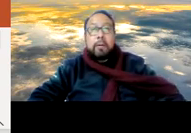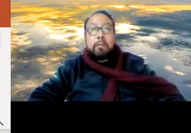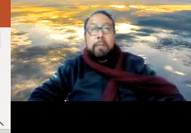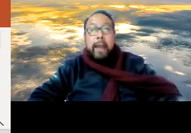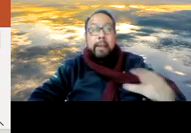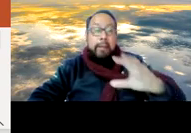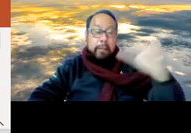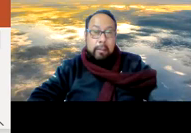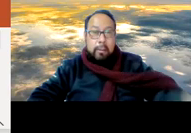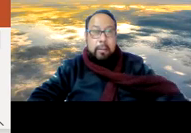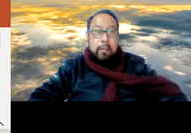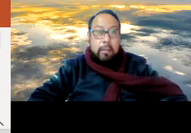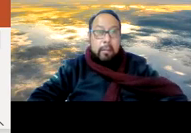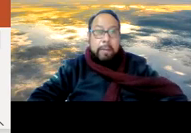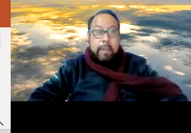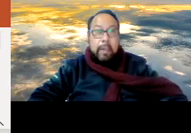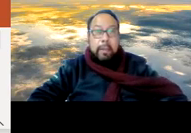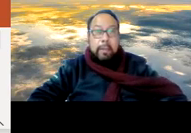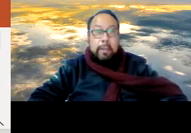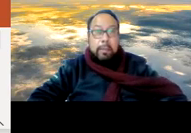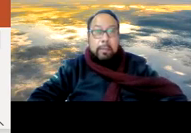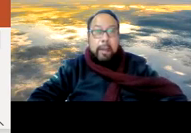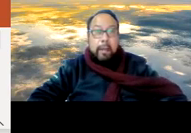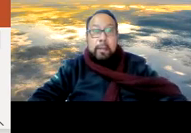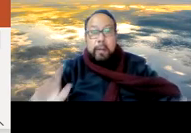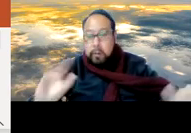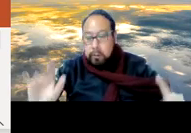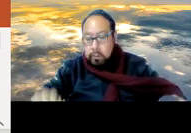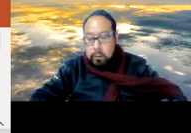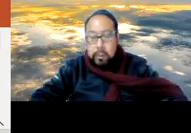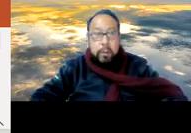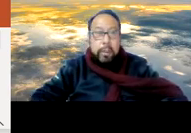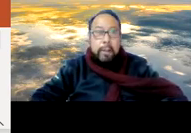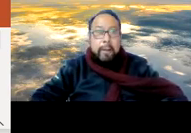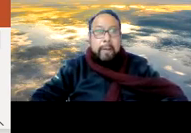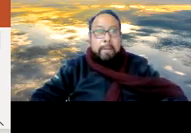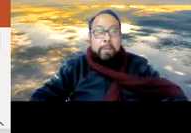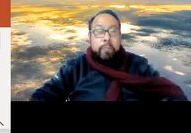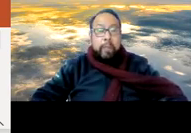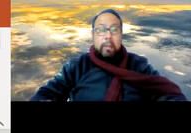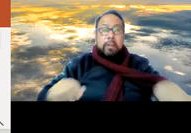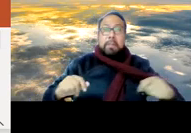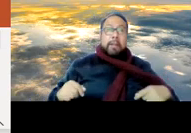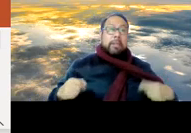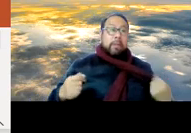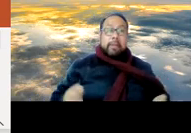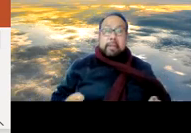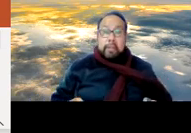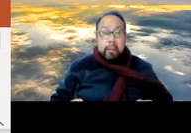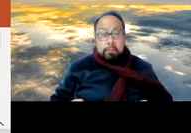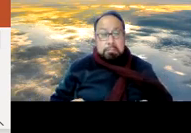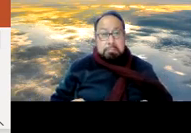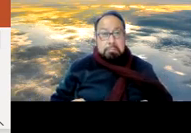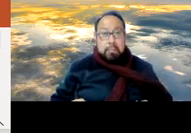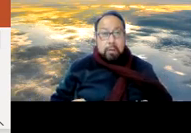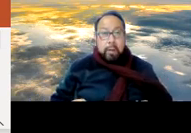entrada a los bares y bebidas gratis y barra libre en no sé en dónde, con el simple hecho de